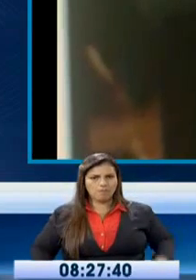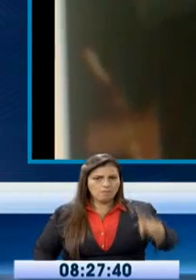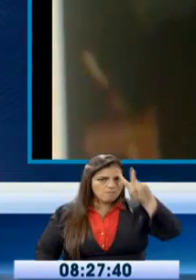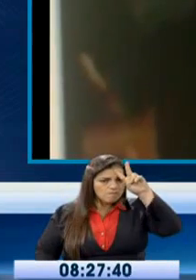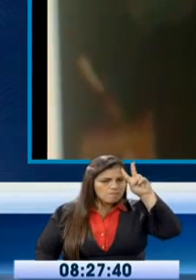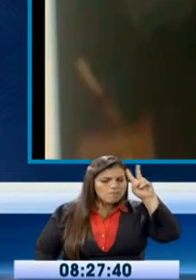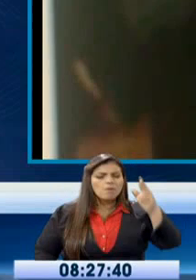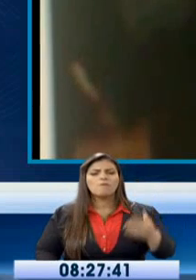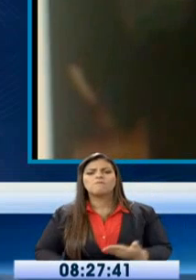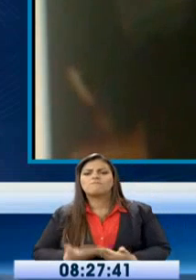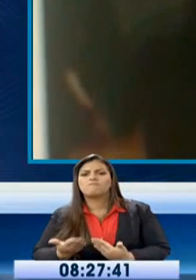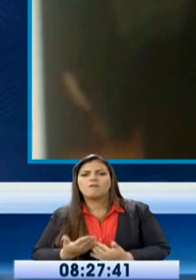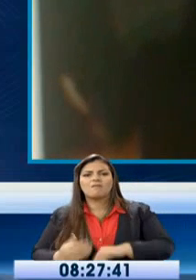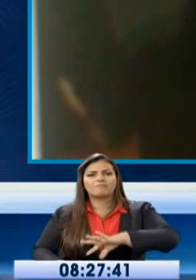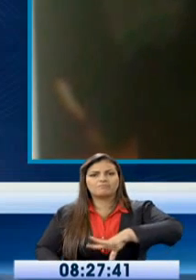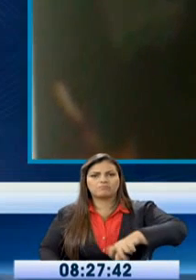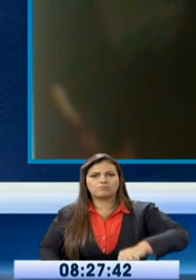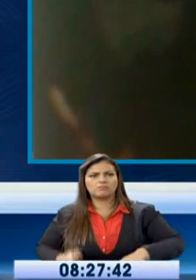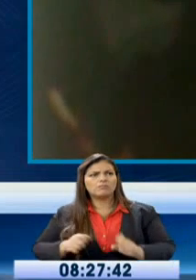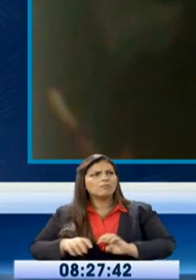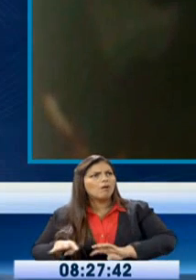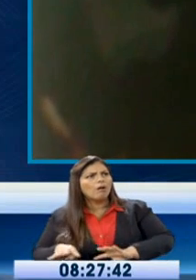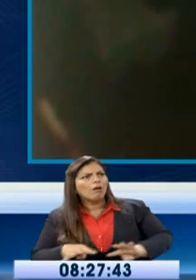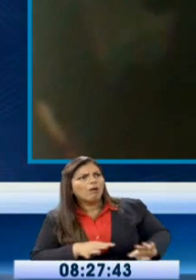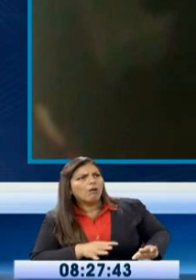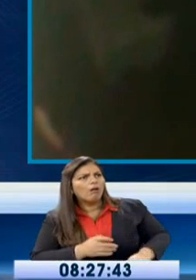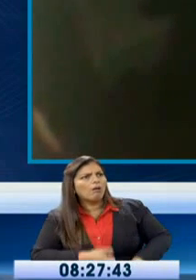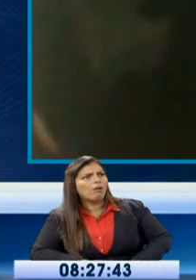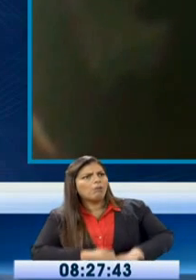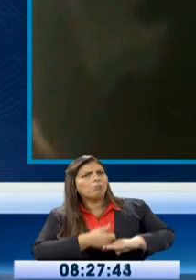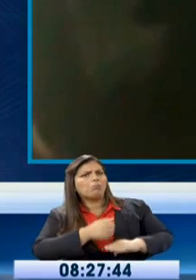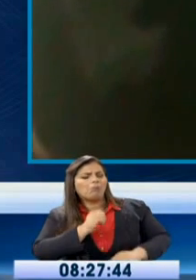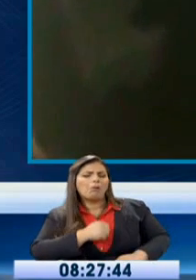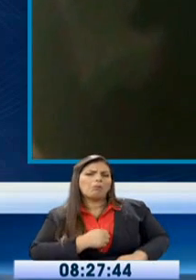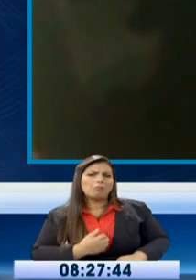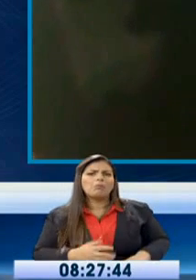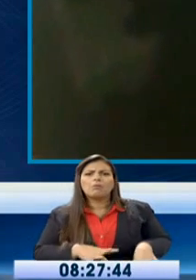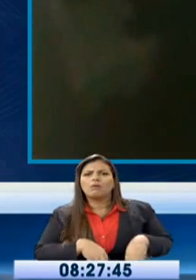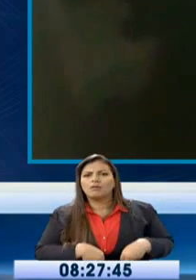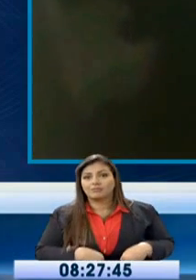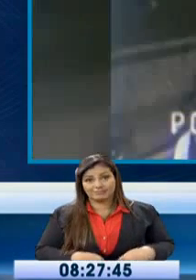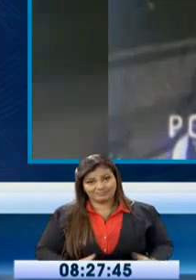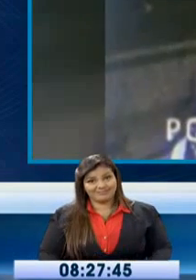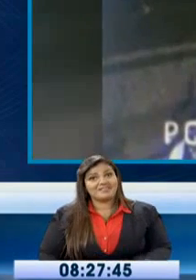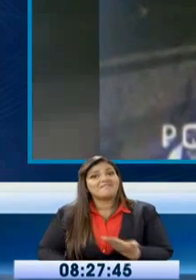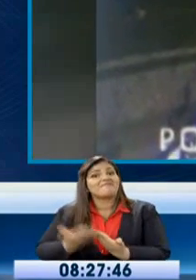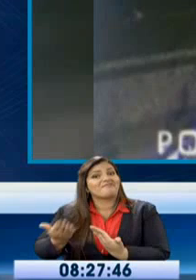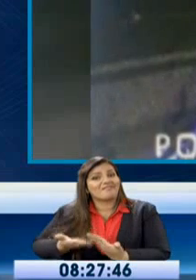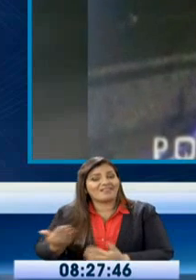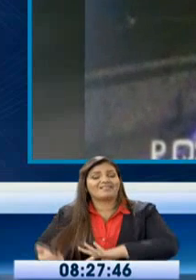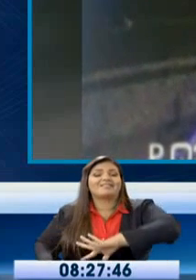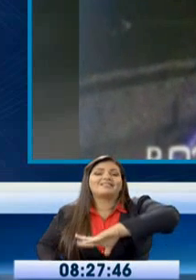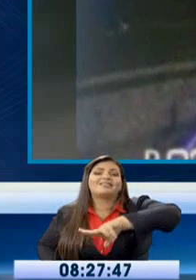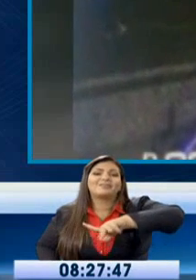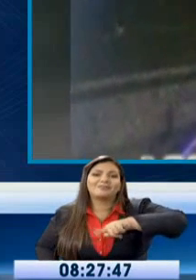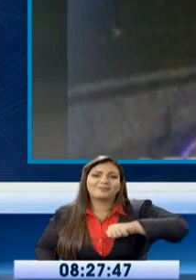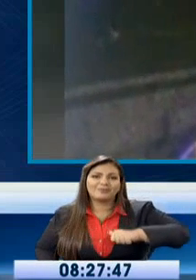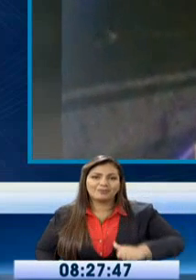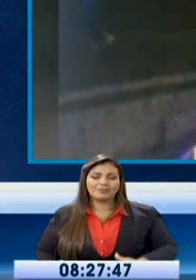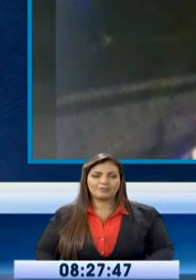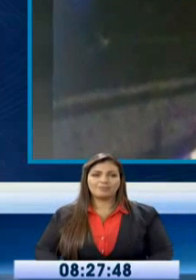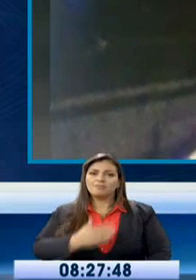las autoridades, CTE y todos los que puedan ayudar, y la colectividad incluso, poner mucho ojo a este asunto, que